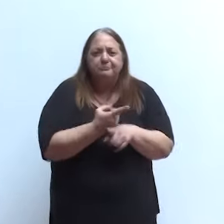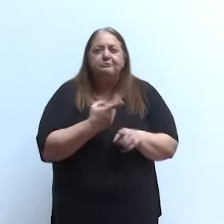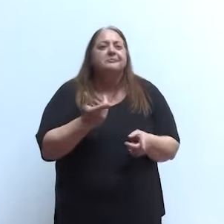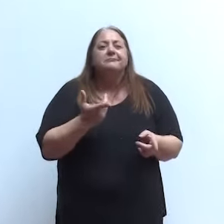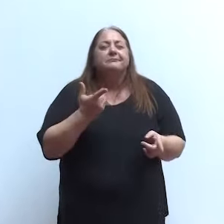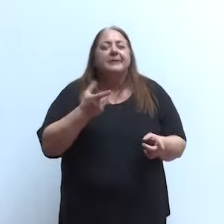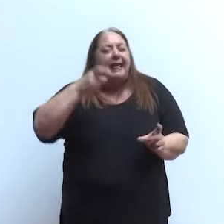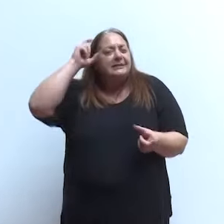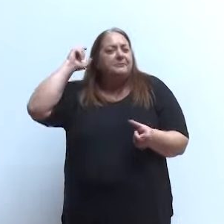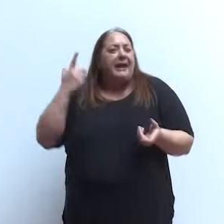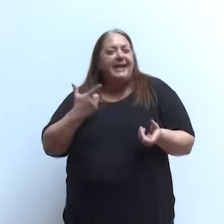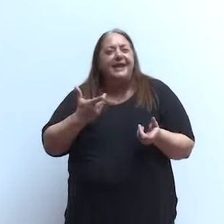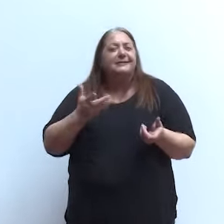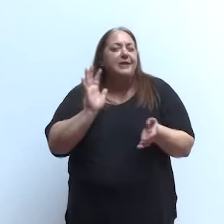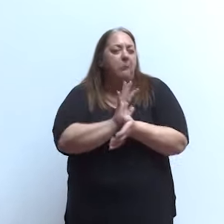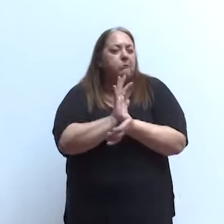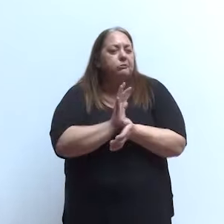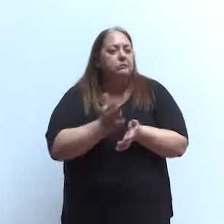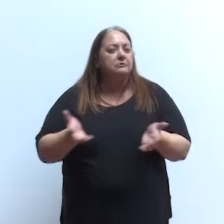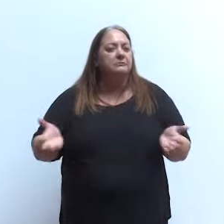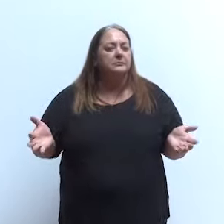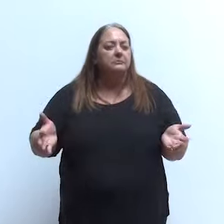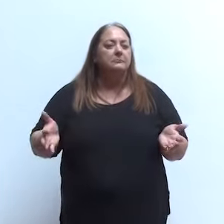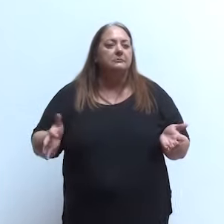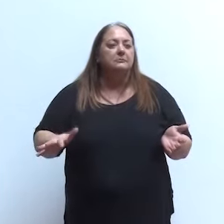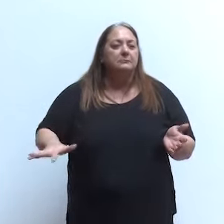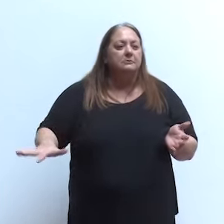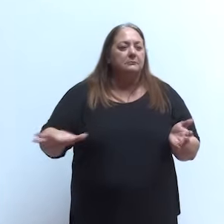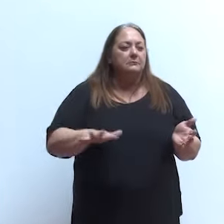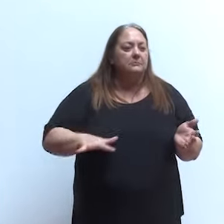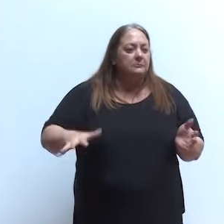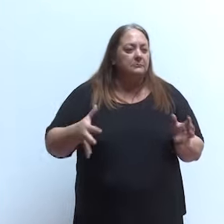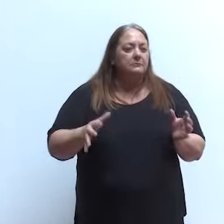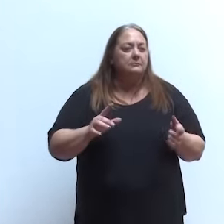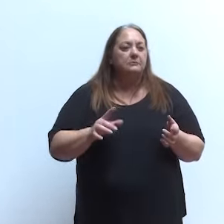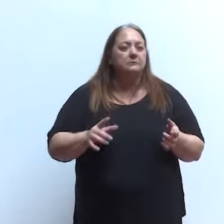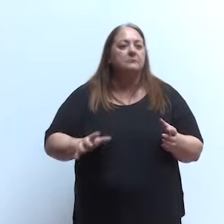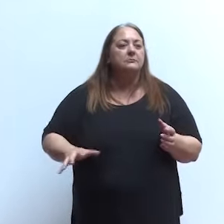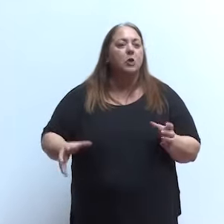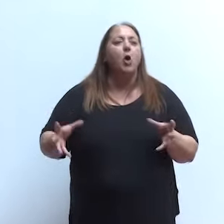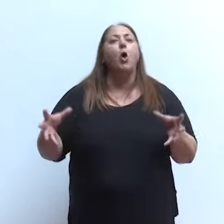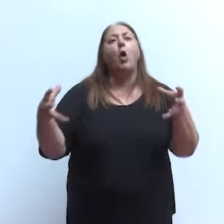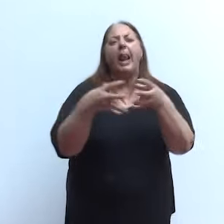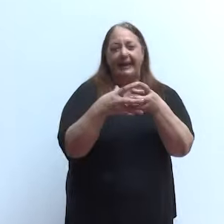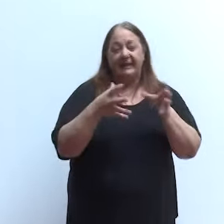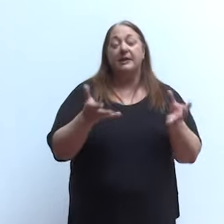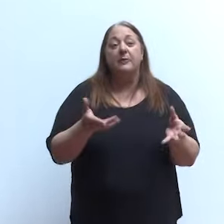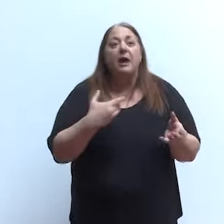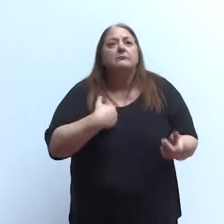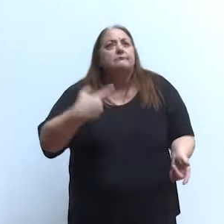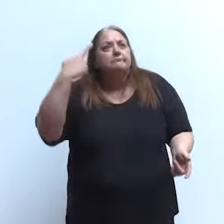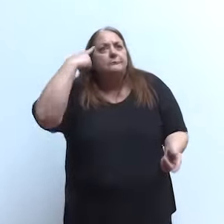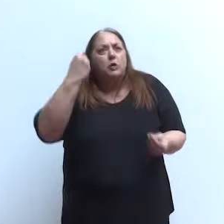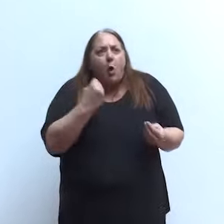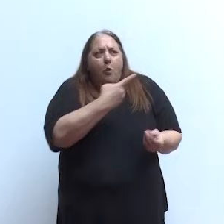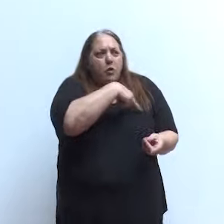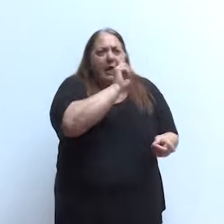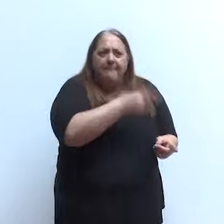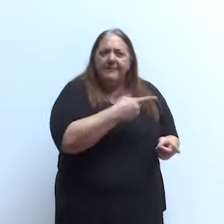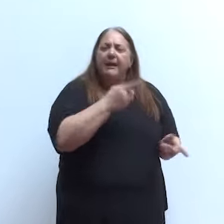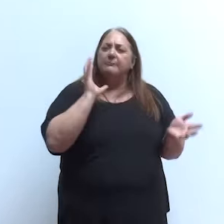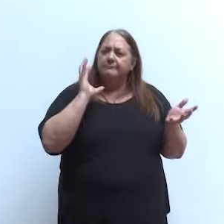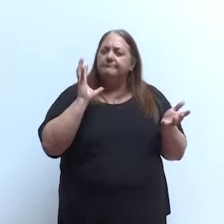colectivas también no eh Me pregunto cuánto del voto de mi ley está vinculado al resentimiento también no es decir